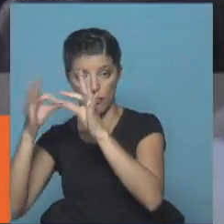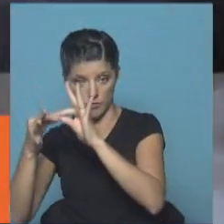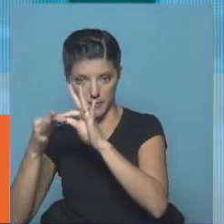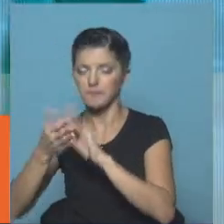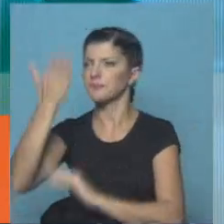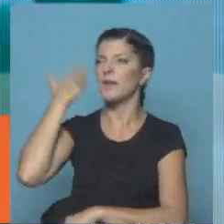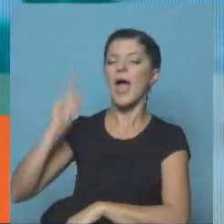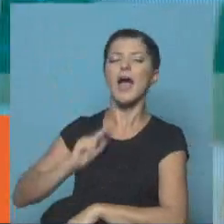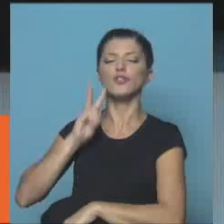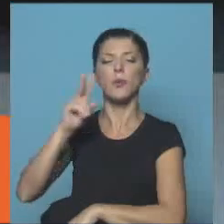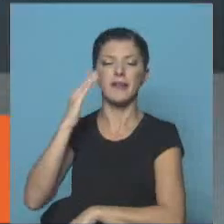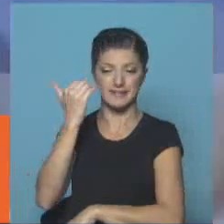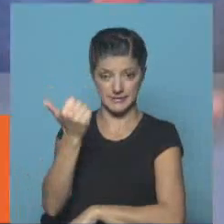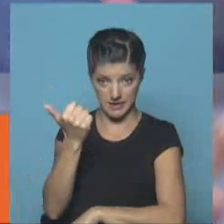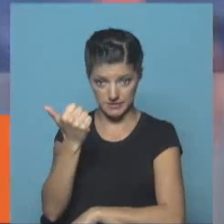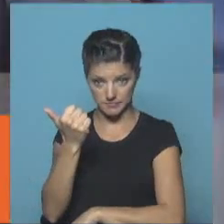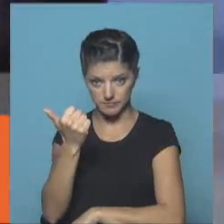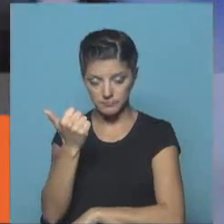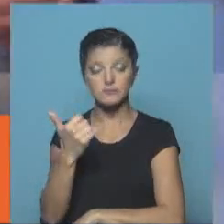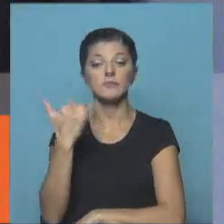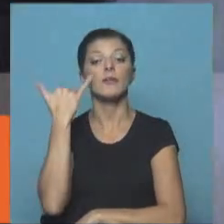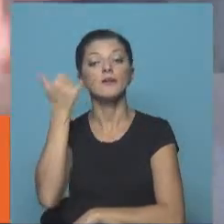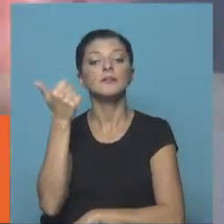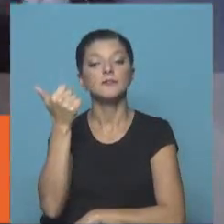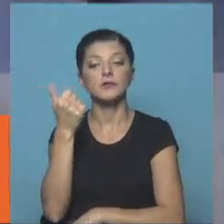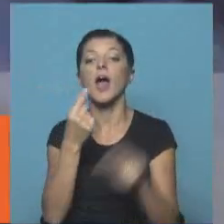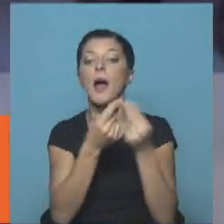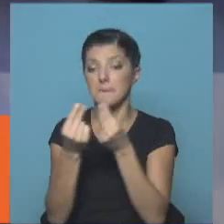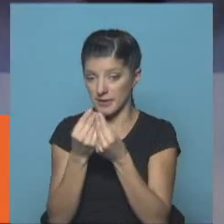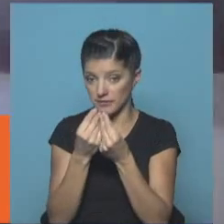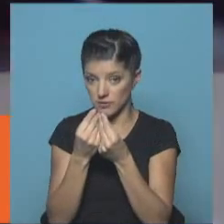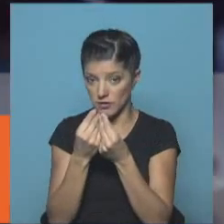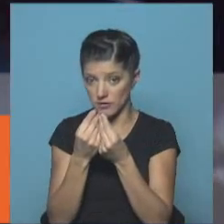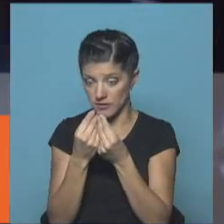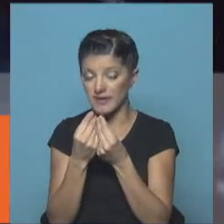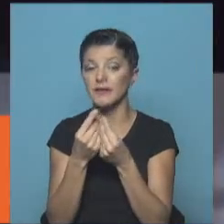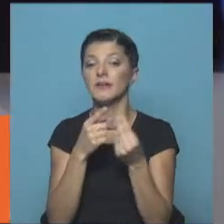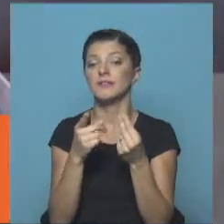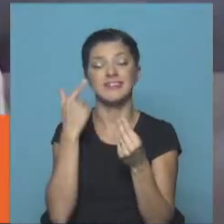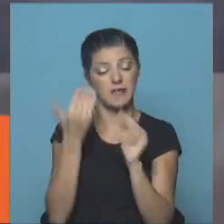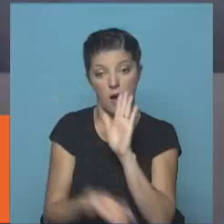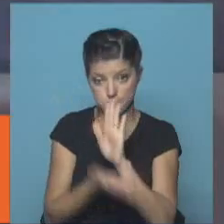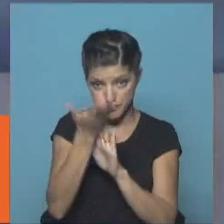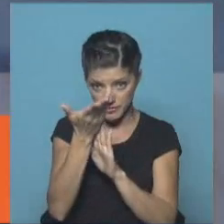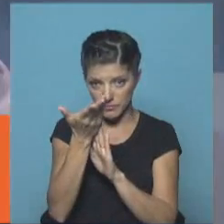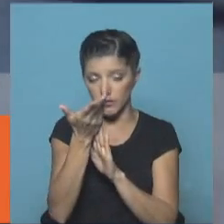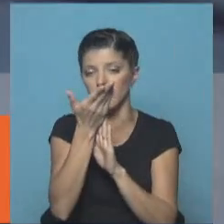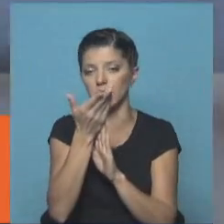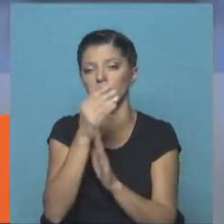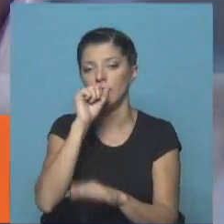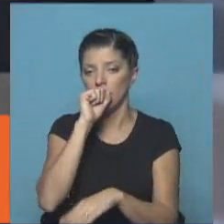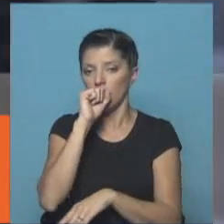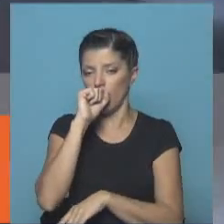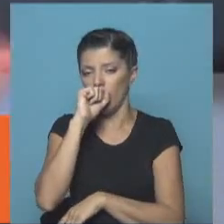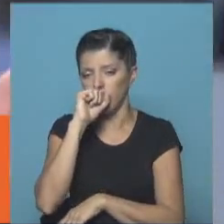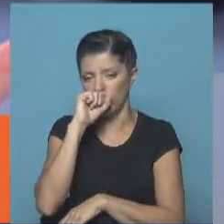para poner un año que fue un año importante, ya estaban los famosos precios de commodity, los precios primarios muy altos. El saldo comercial de la región